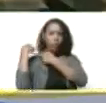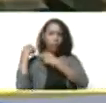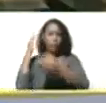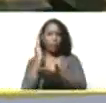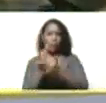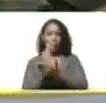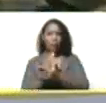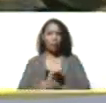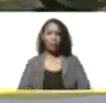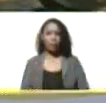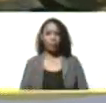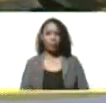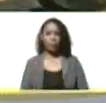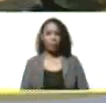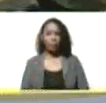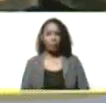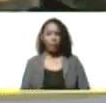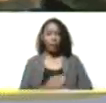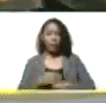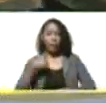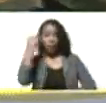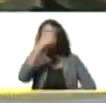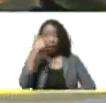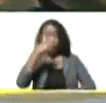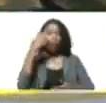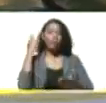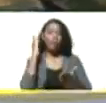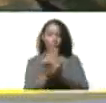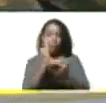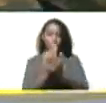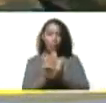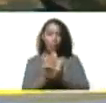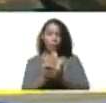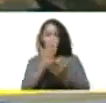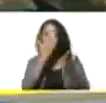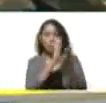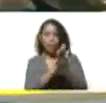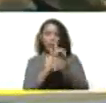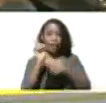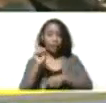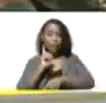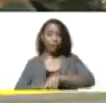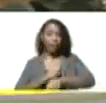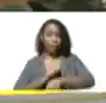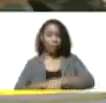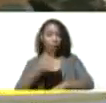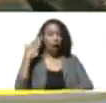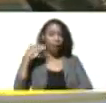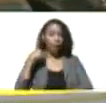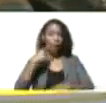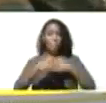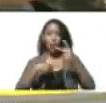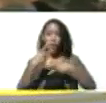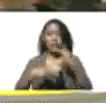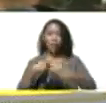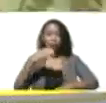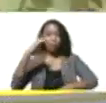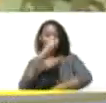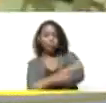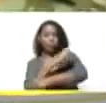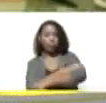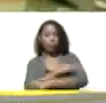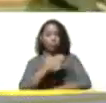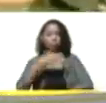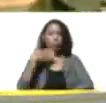siempre, de dar la cara siempre. En aquella época, la política burguesa,